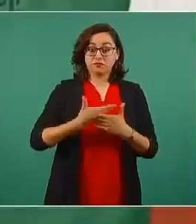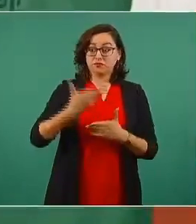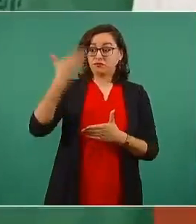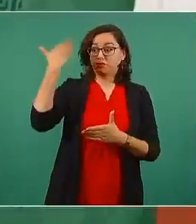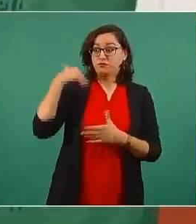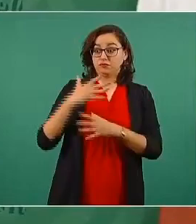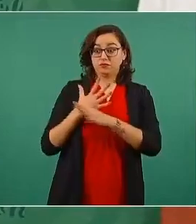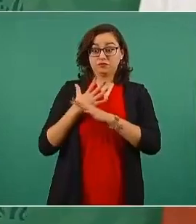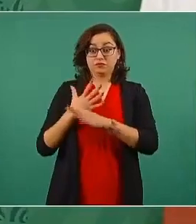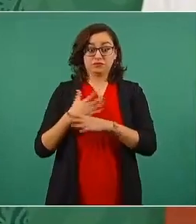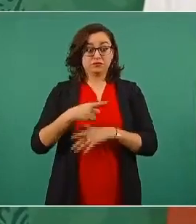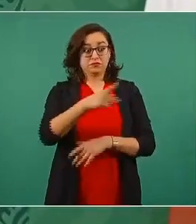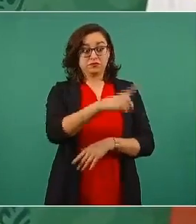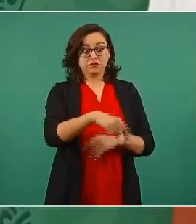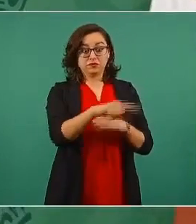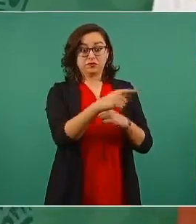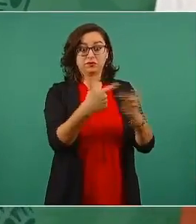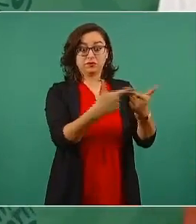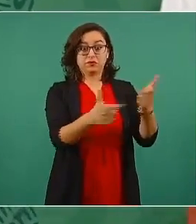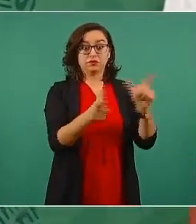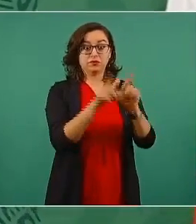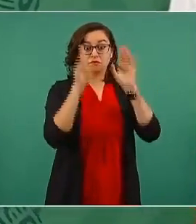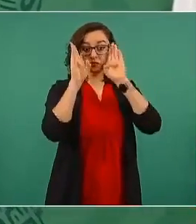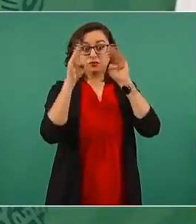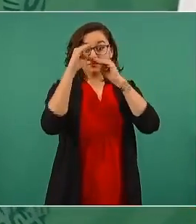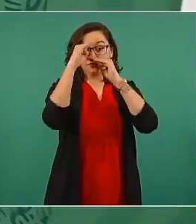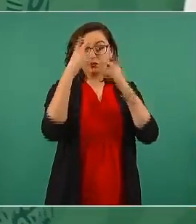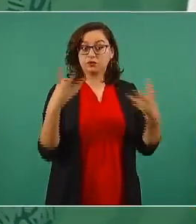el grupo conservador,